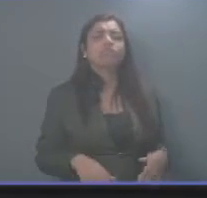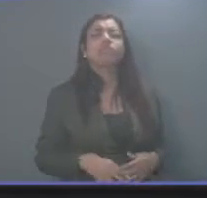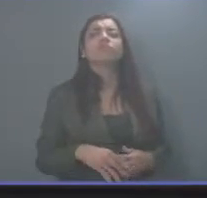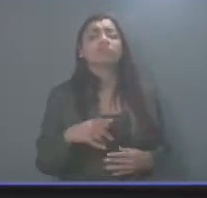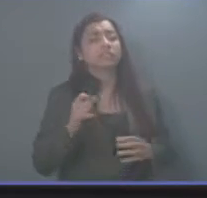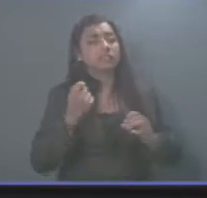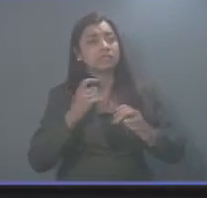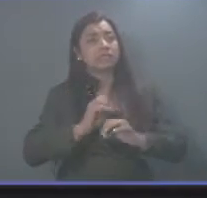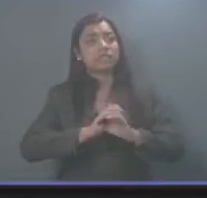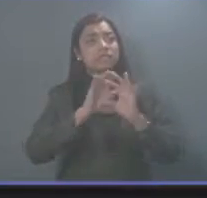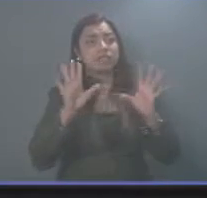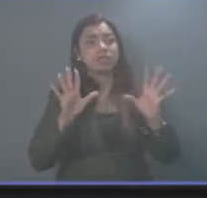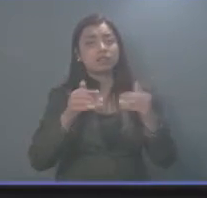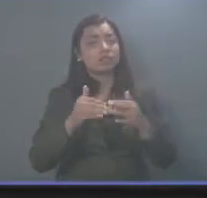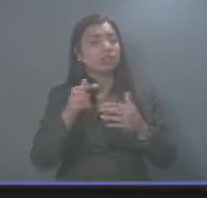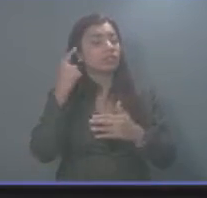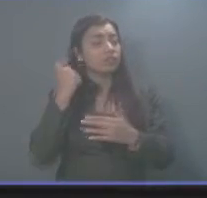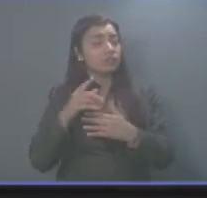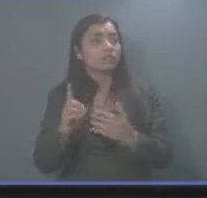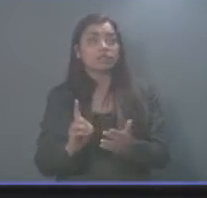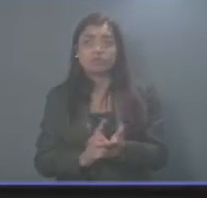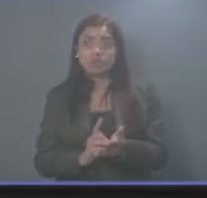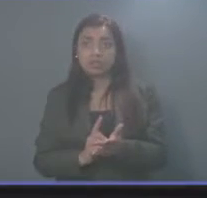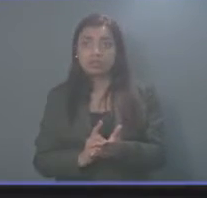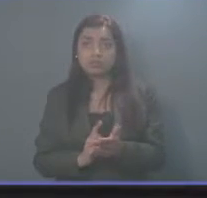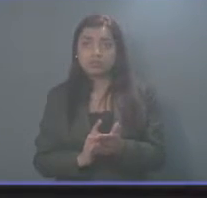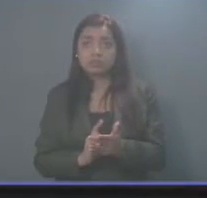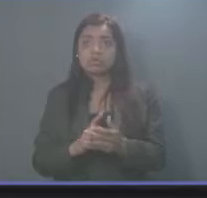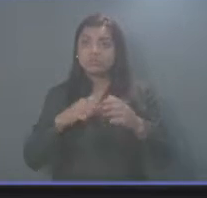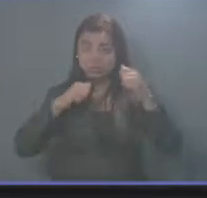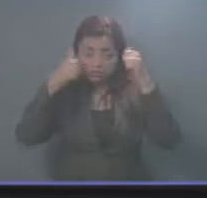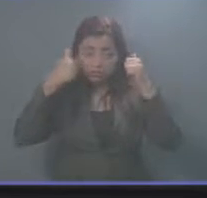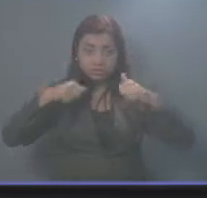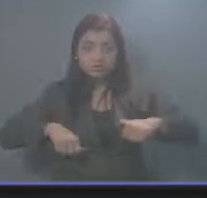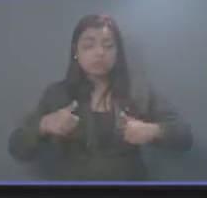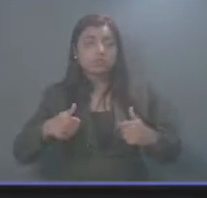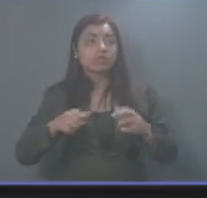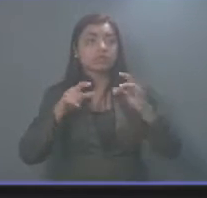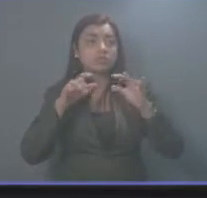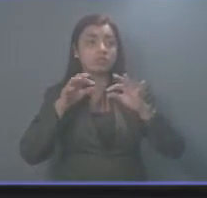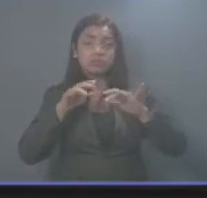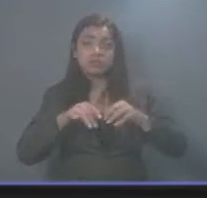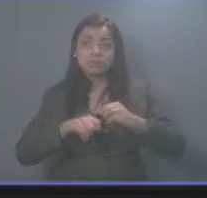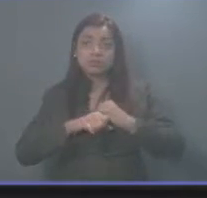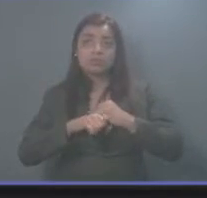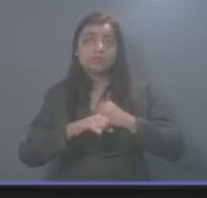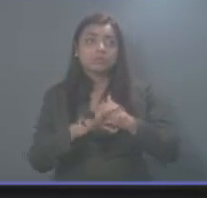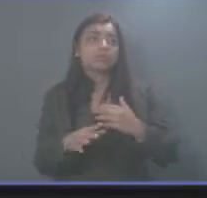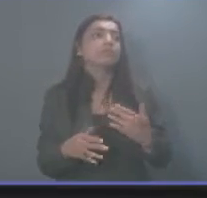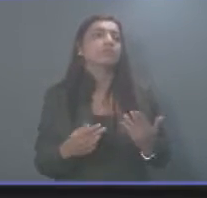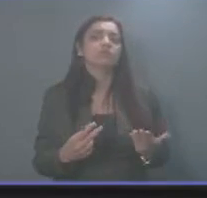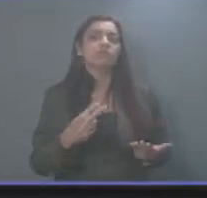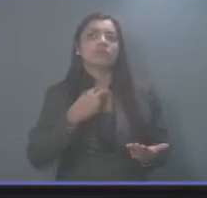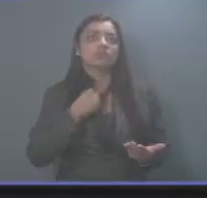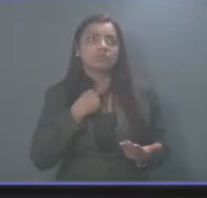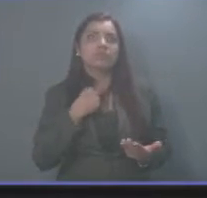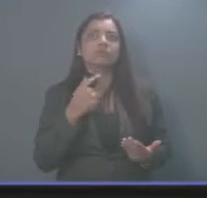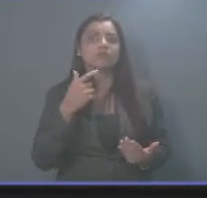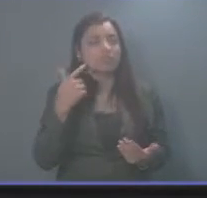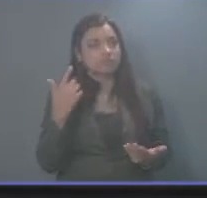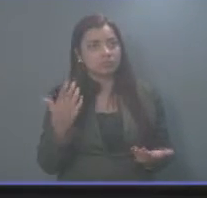Está claro que la mayoría de diputados que hemos aprobado este pronunciamiento, lapidario, por